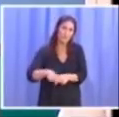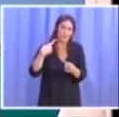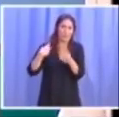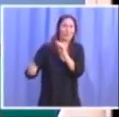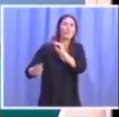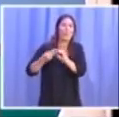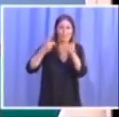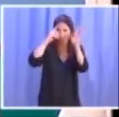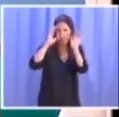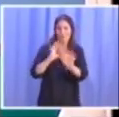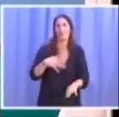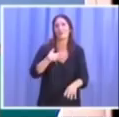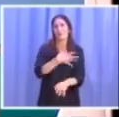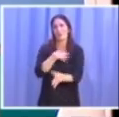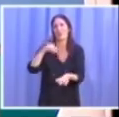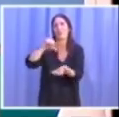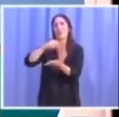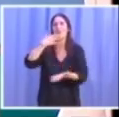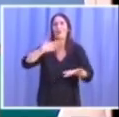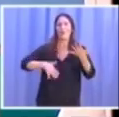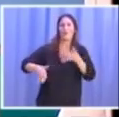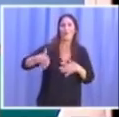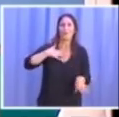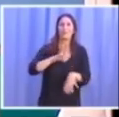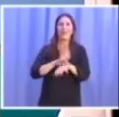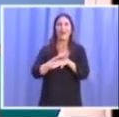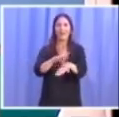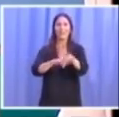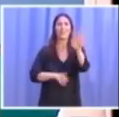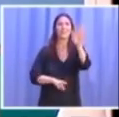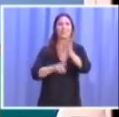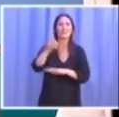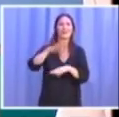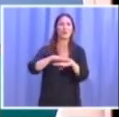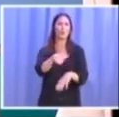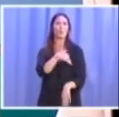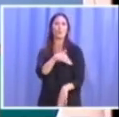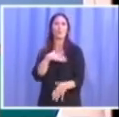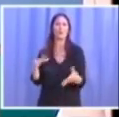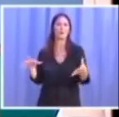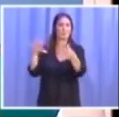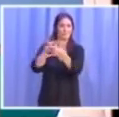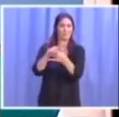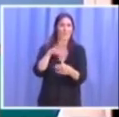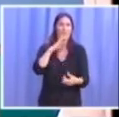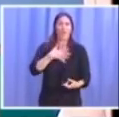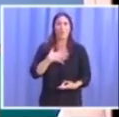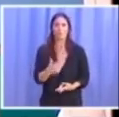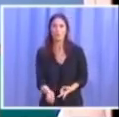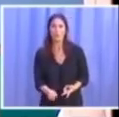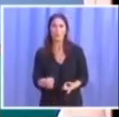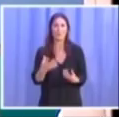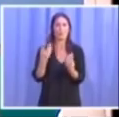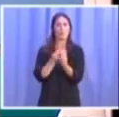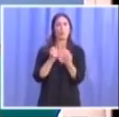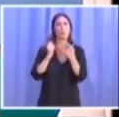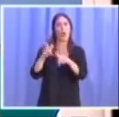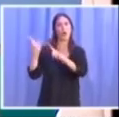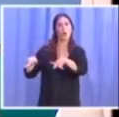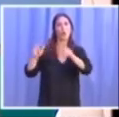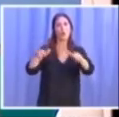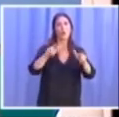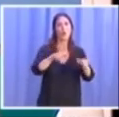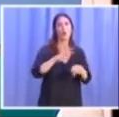común. Claro que estoy por una ciudad del conocimiento y una agencia de desarrollo con la universidad en el que el ayuntamiento ponga locales y